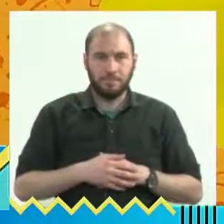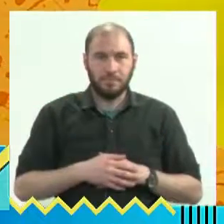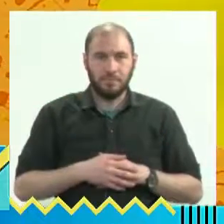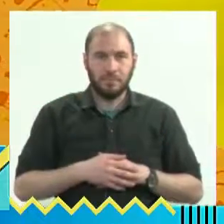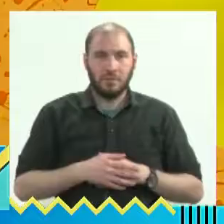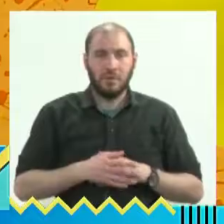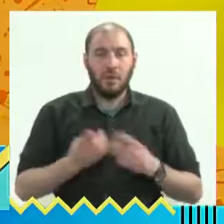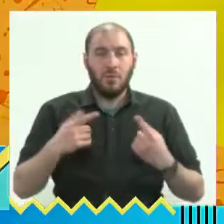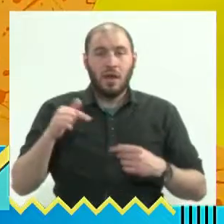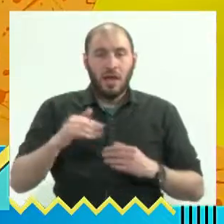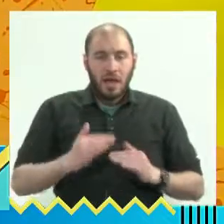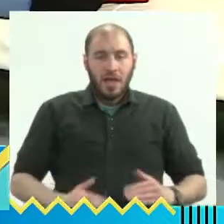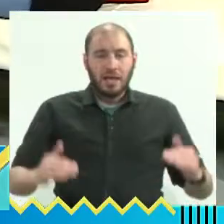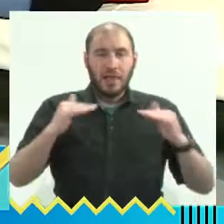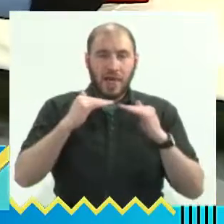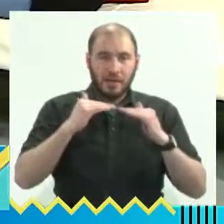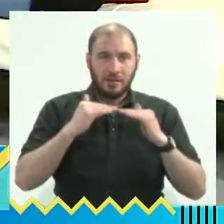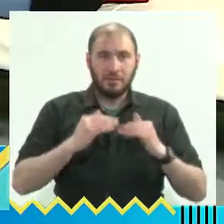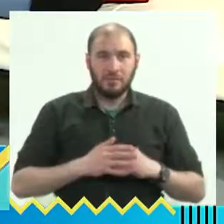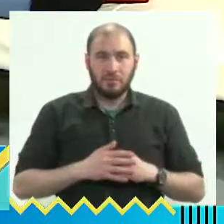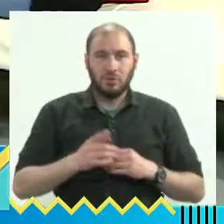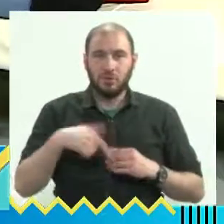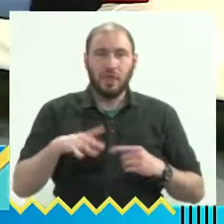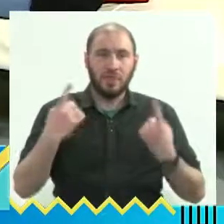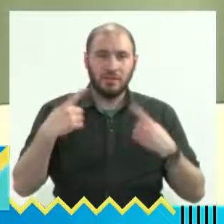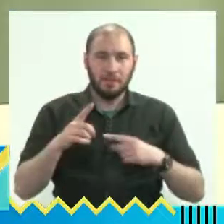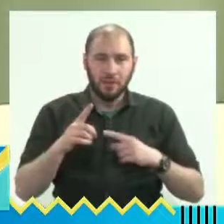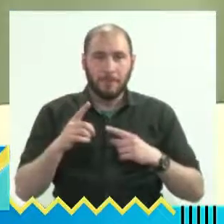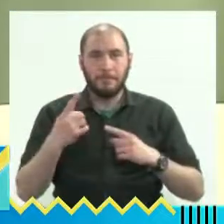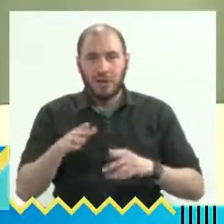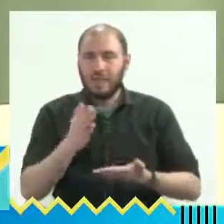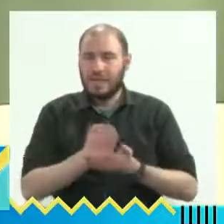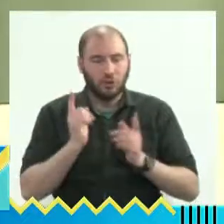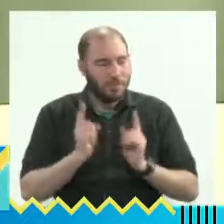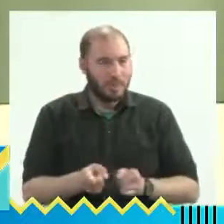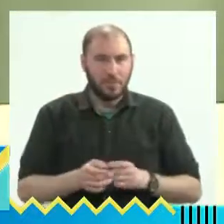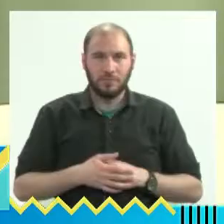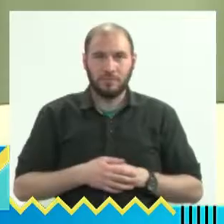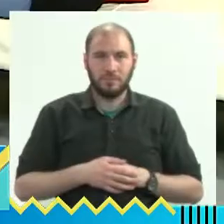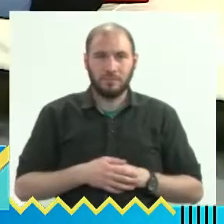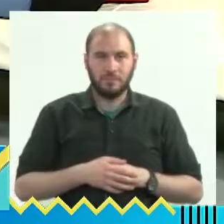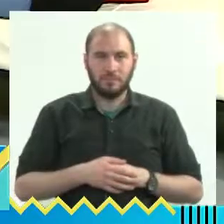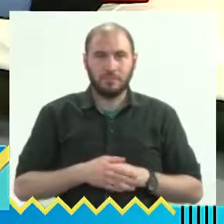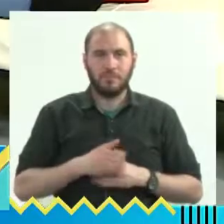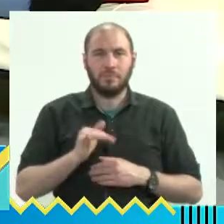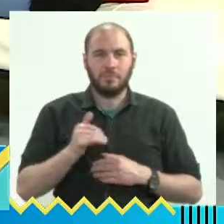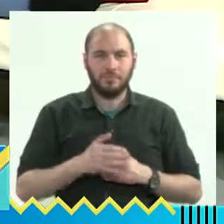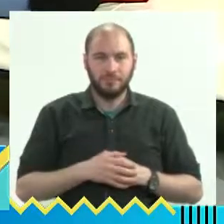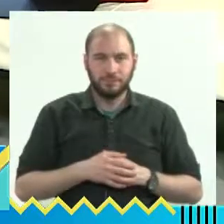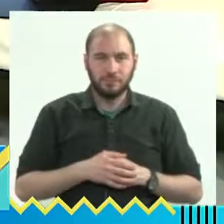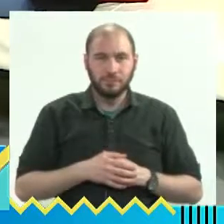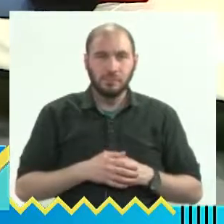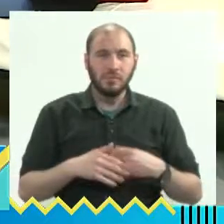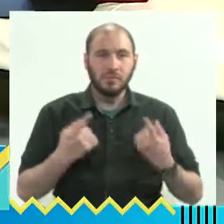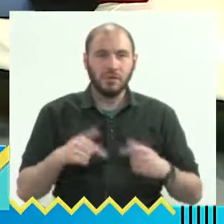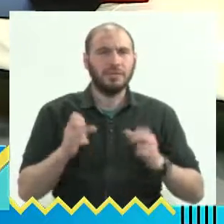bueno, acá la equidad es que somos distintos pero con los mismos derechos, insisto. Bien, sí, no, es algo